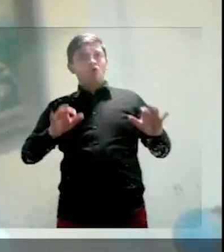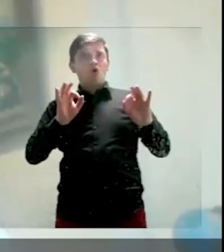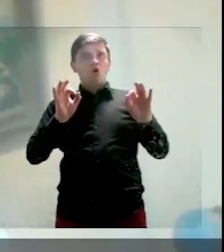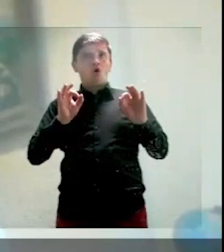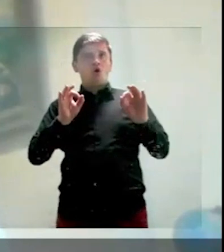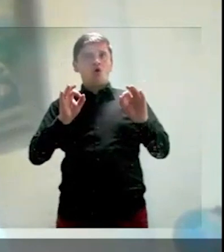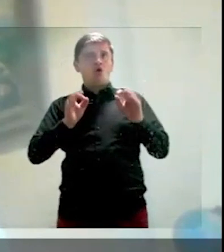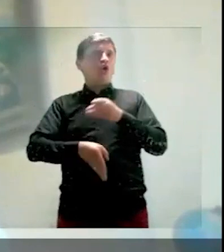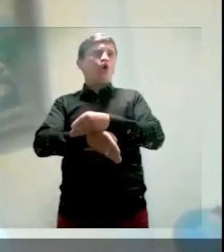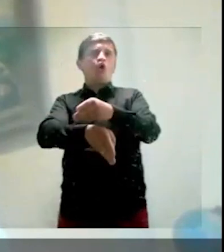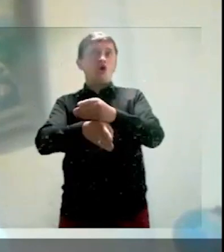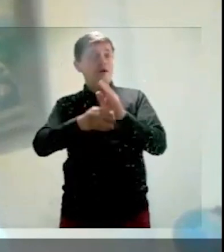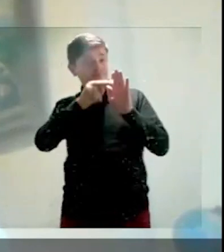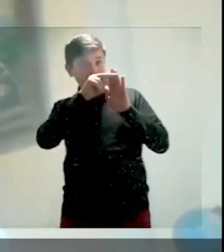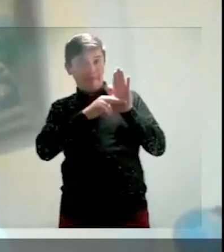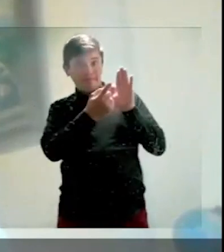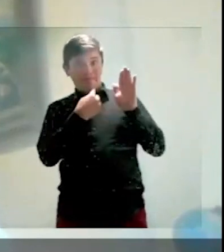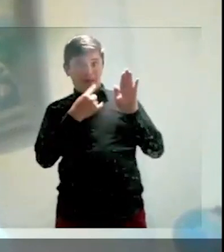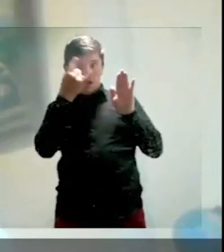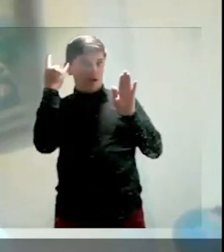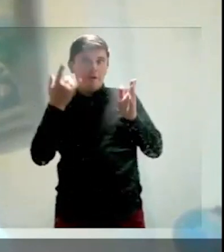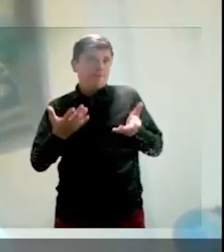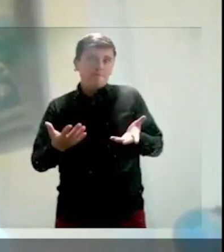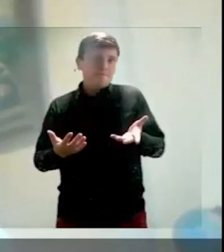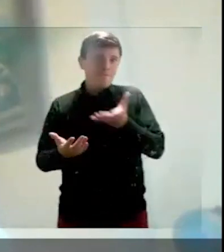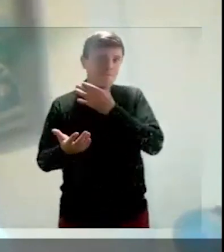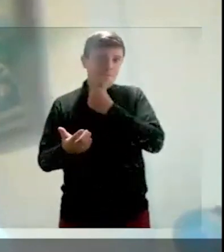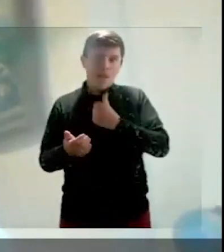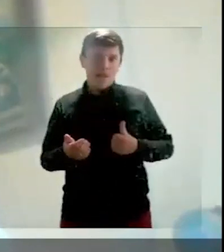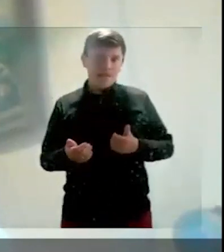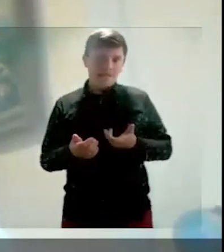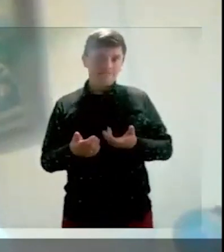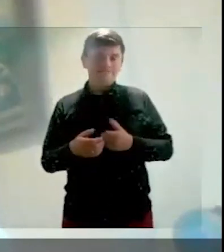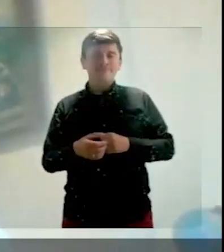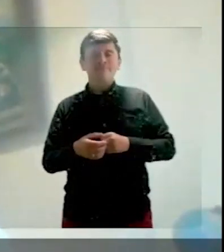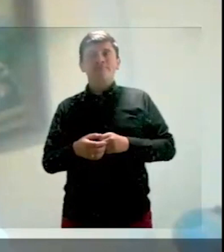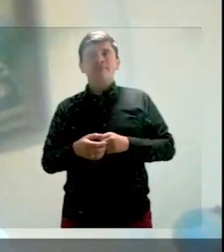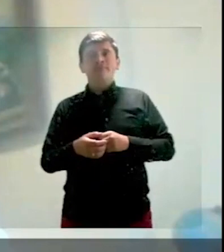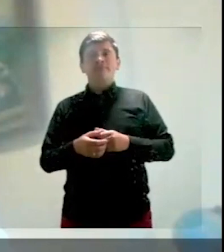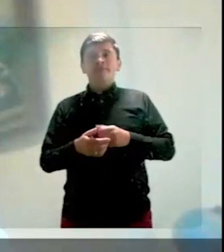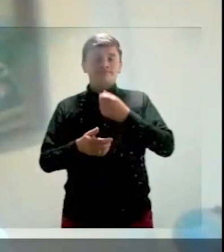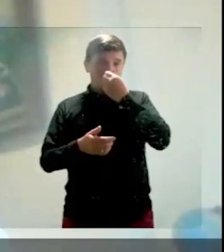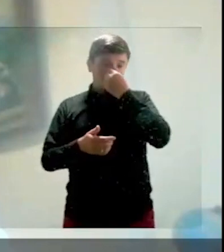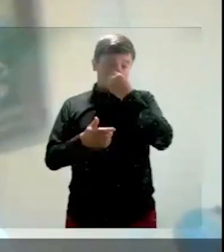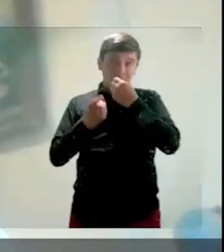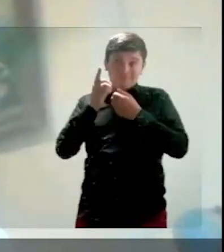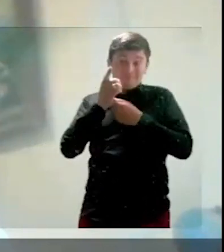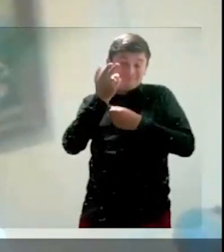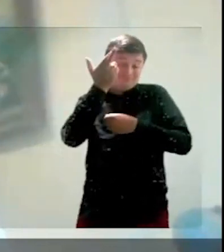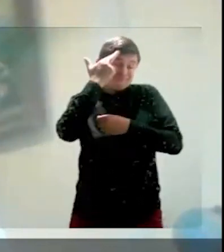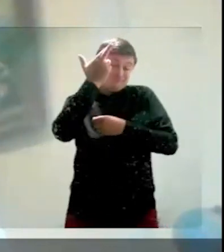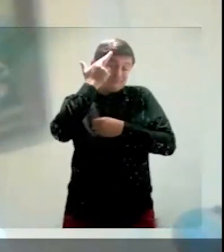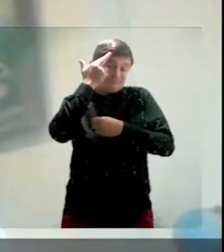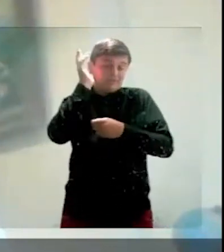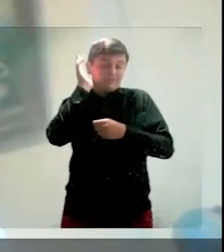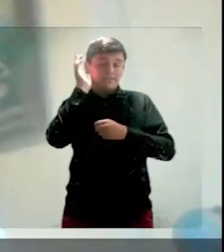norma que así se lo diga. De manera que Tan cierto es eso que en muchos